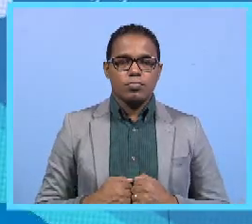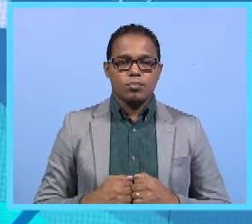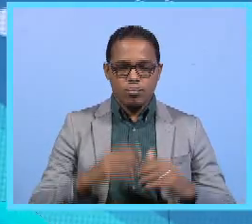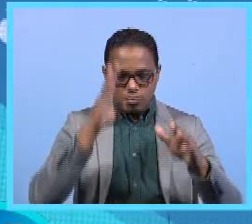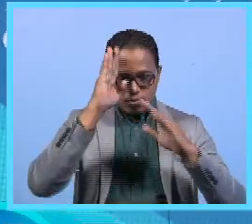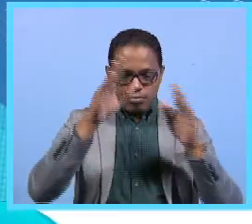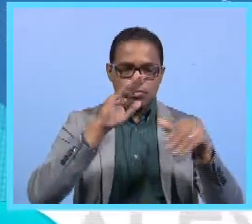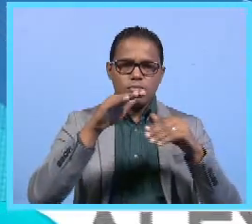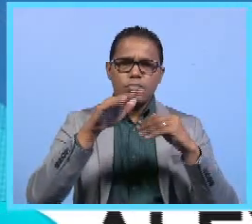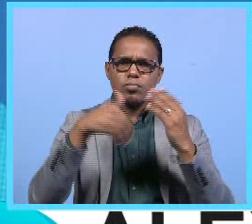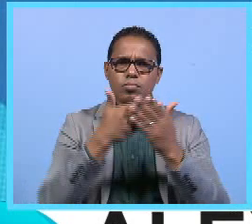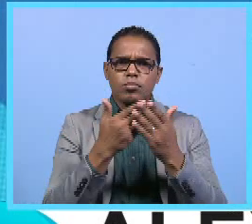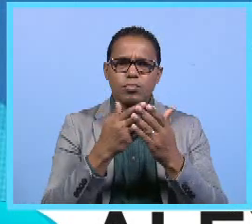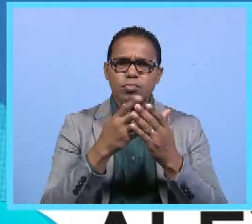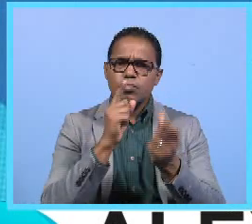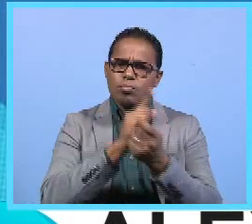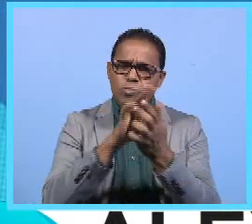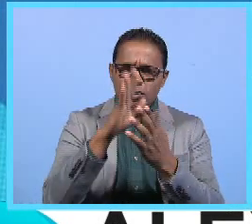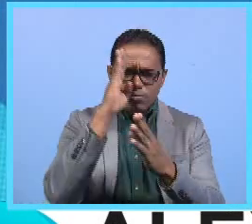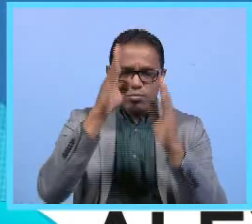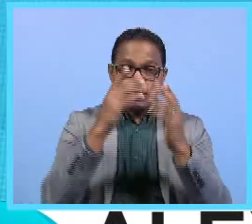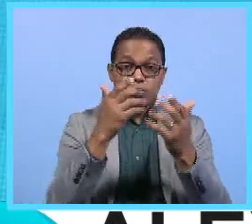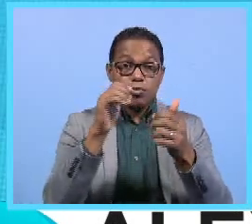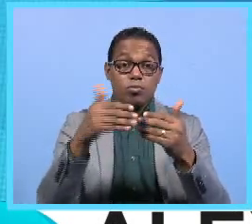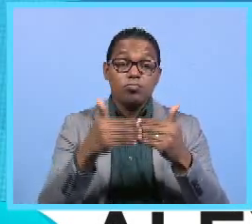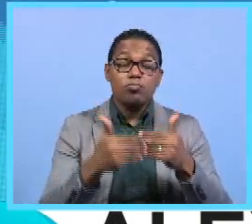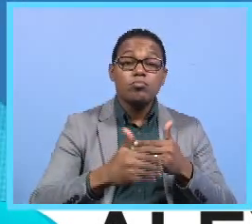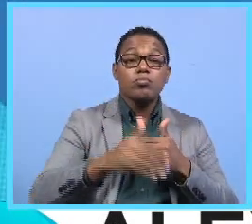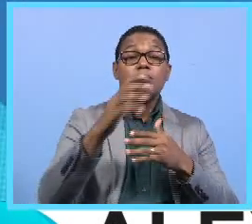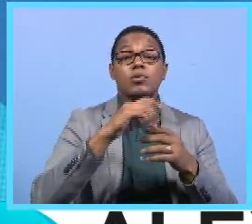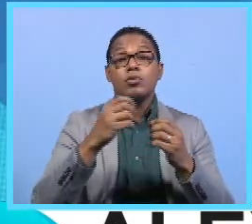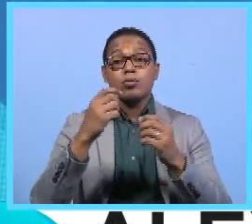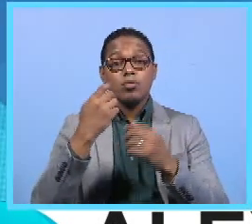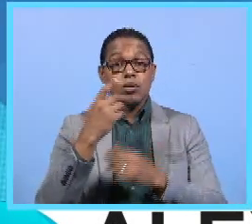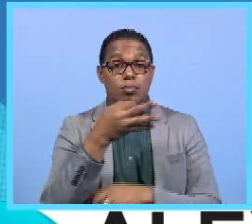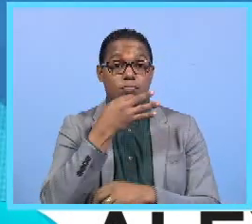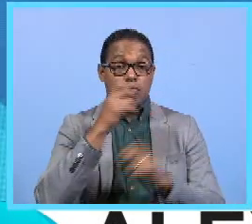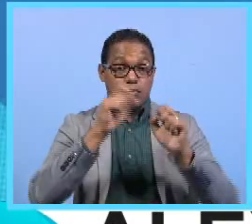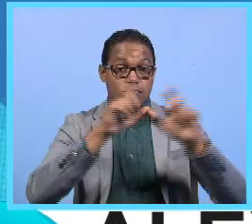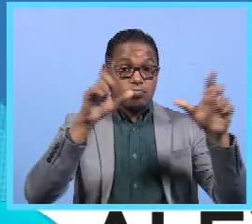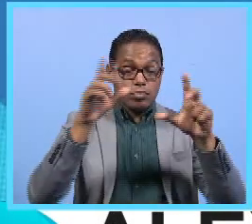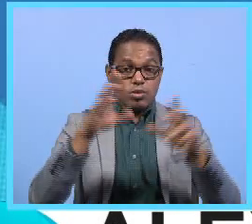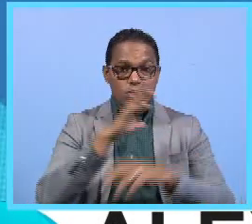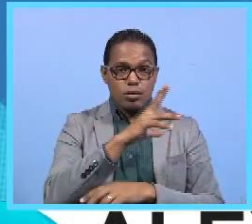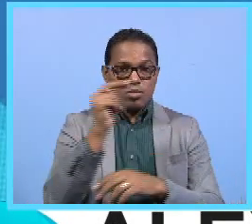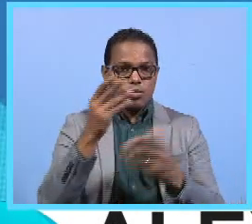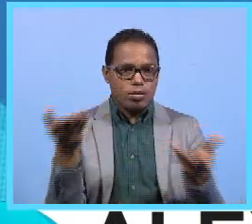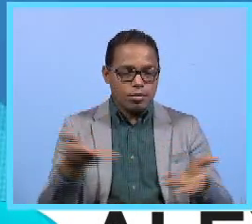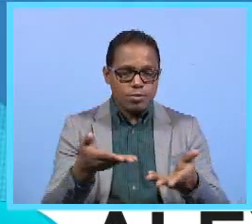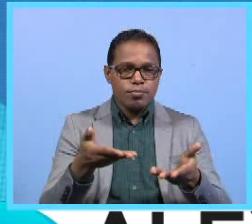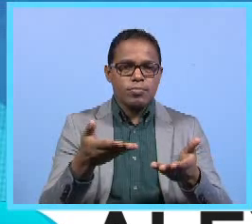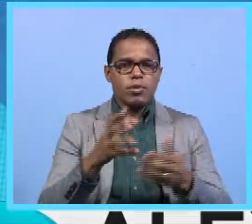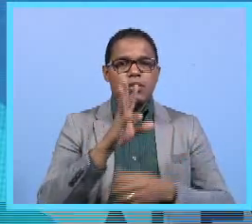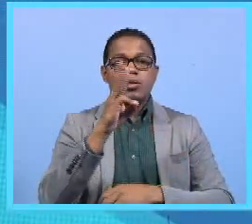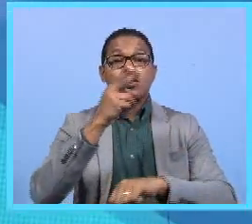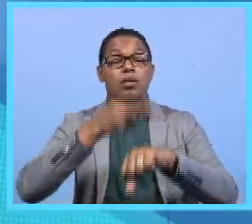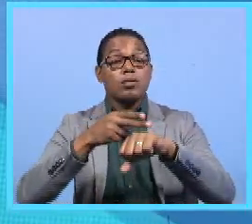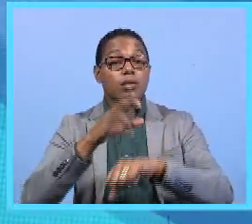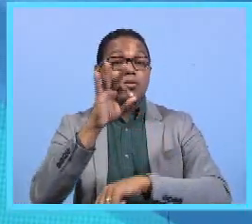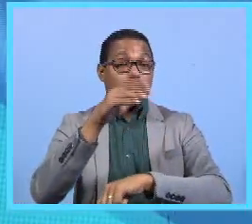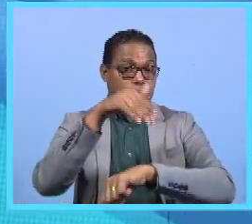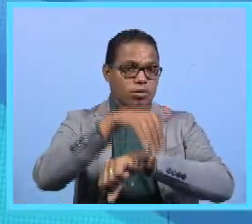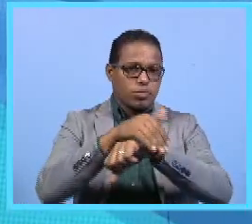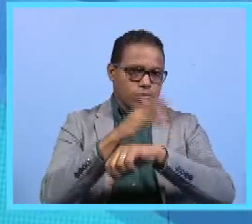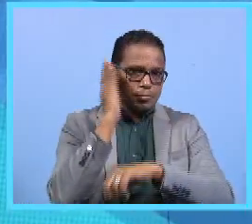Hola a todos, un gusto saludarlos a esta hora de la tarde con un adelanto de lo que veremos en nuestras próximas emisiones de Central de Noticias, 6 de la tarde y 9